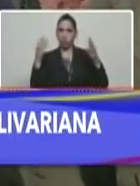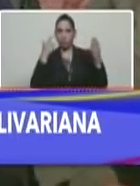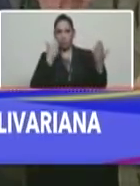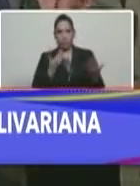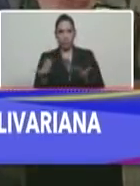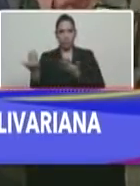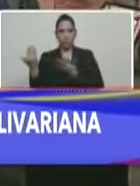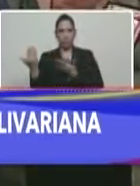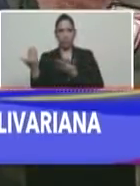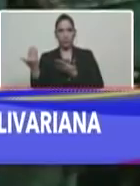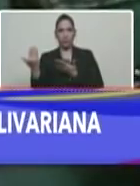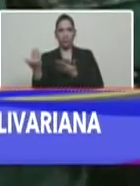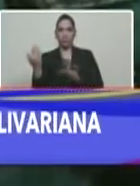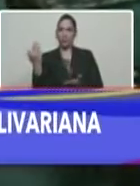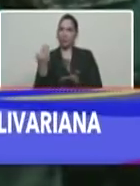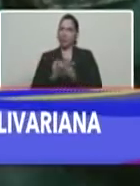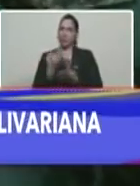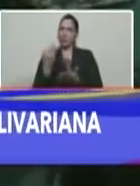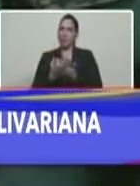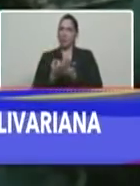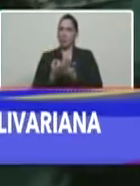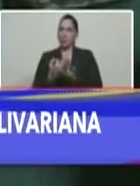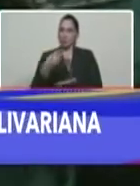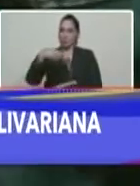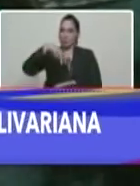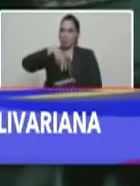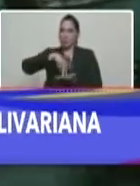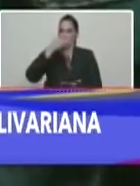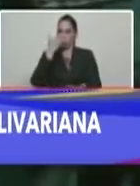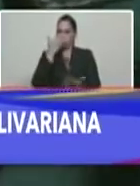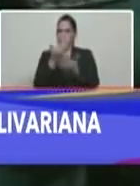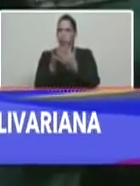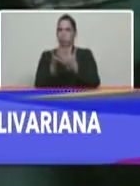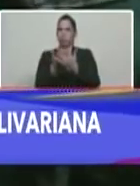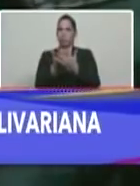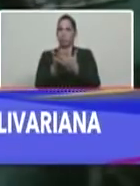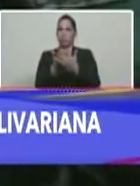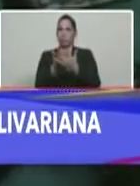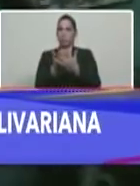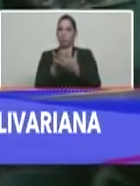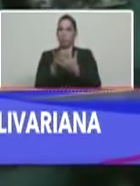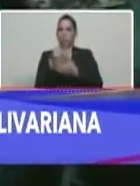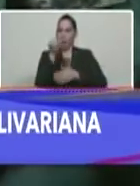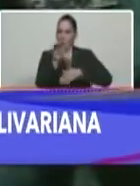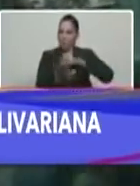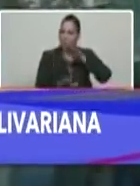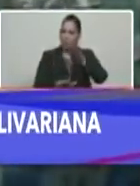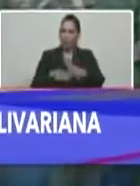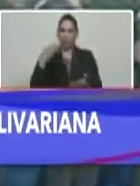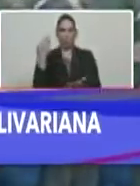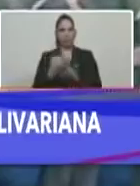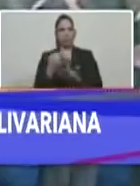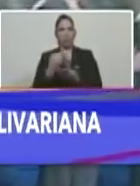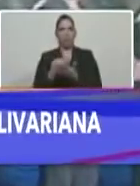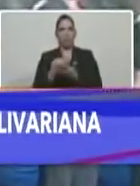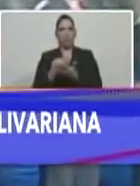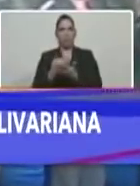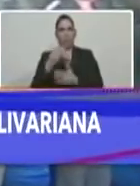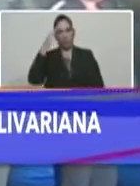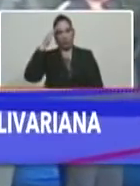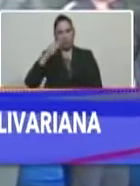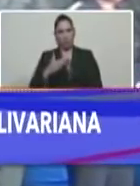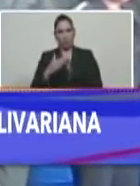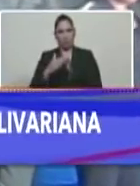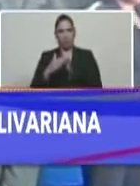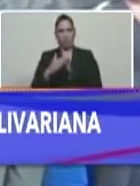Siempre de pie, siempre adelante. Almirante Cabrera Aguirre, héroe de